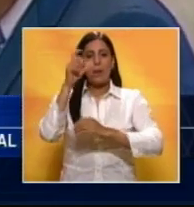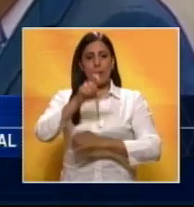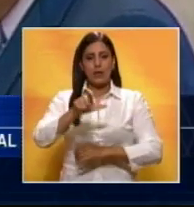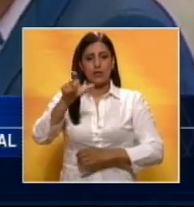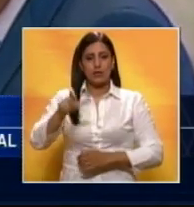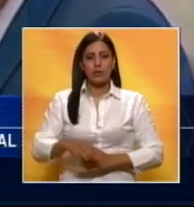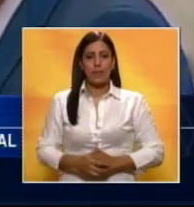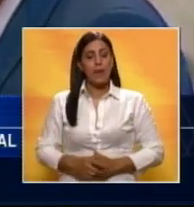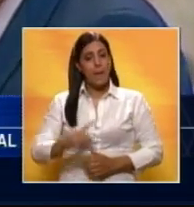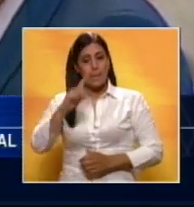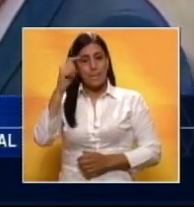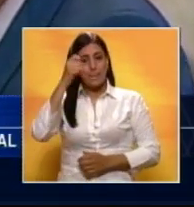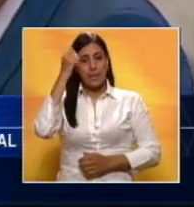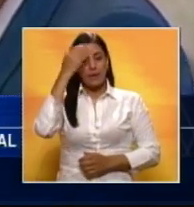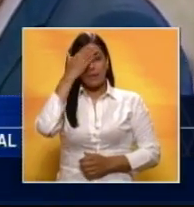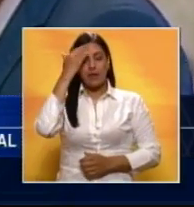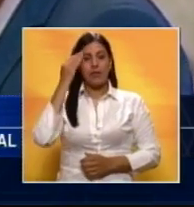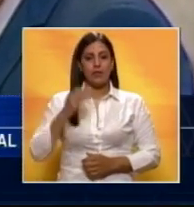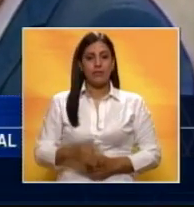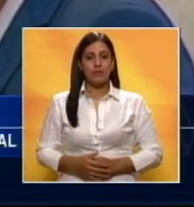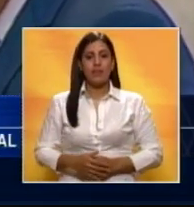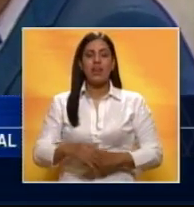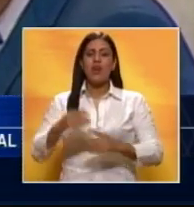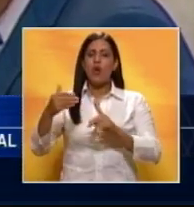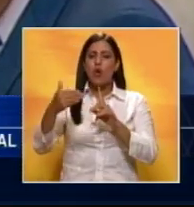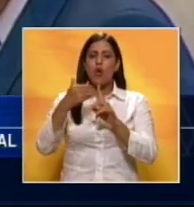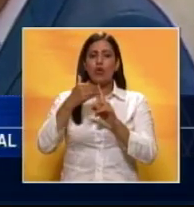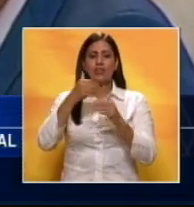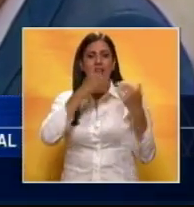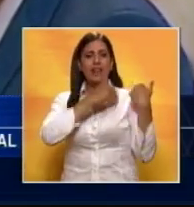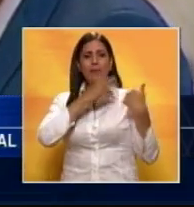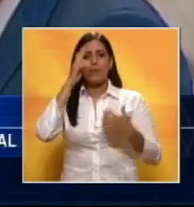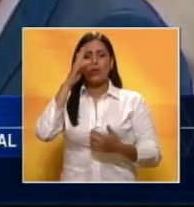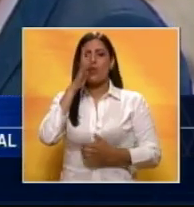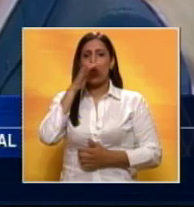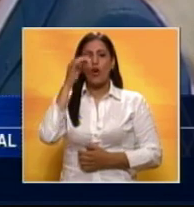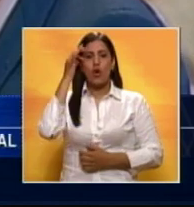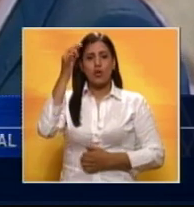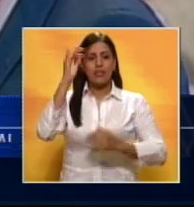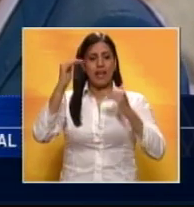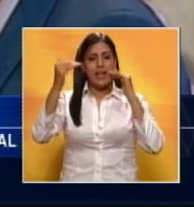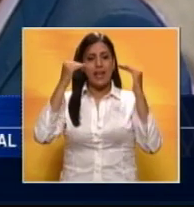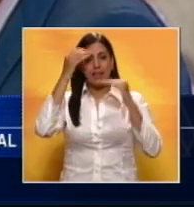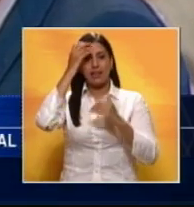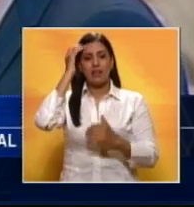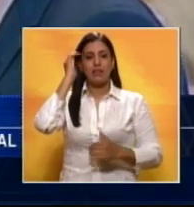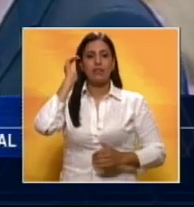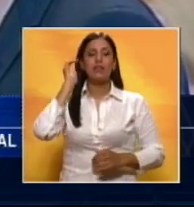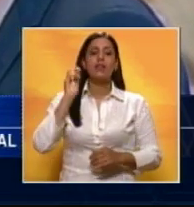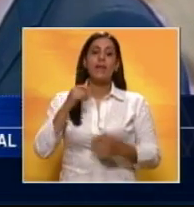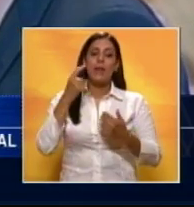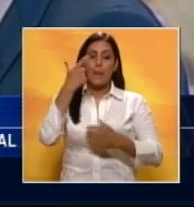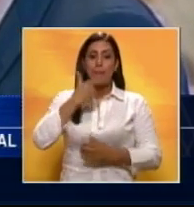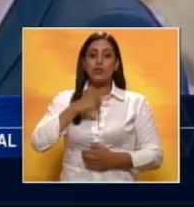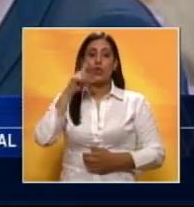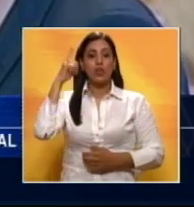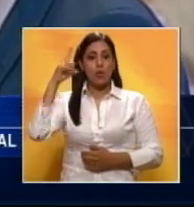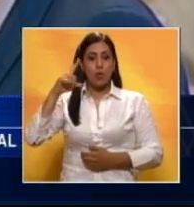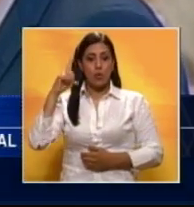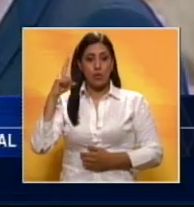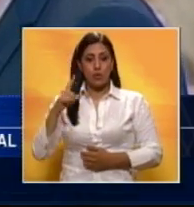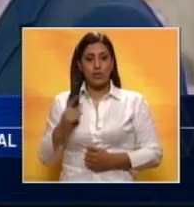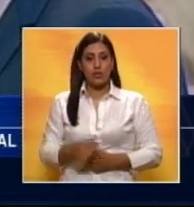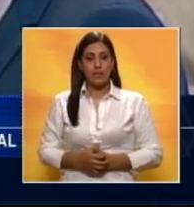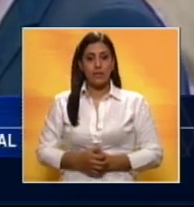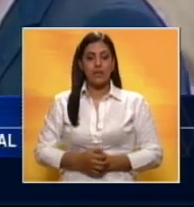ciudadana. Primero, atentar contra la respetabilidad del Consejo Moral Republicano. La ciudadana Luisa Ortega